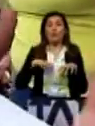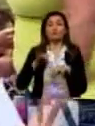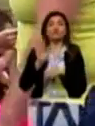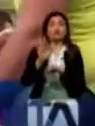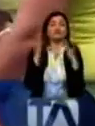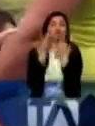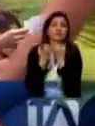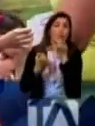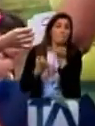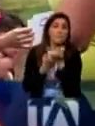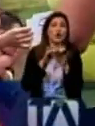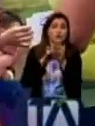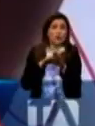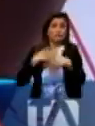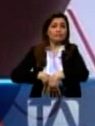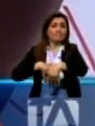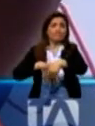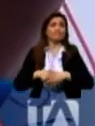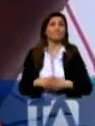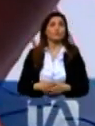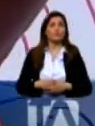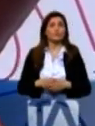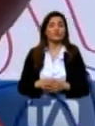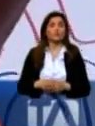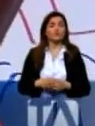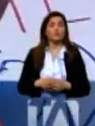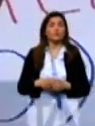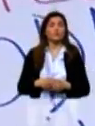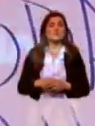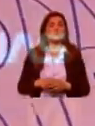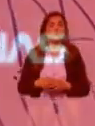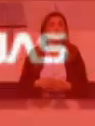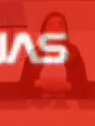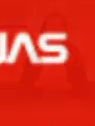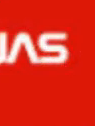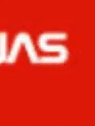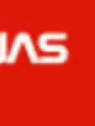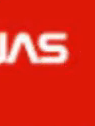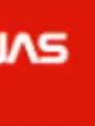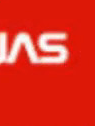familia para sumarse a estos plantones. En Quito, María Gracia Costa, 24 horas.